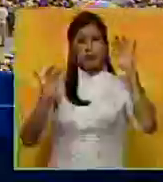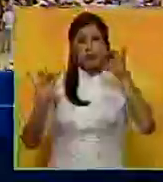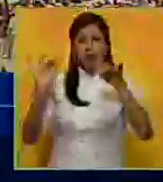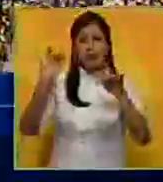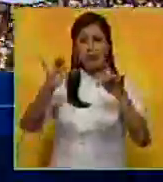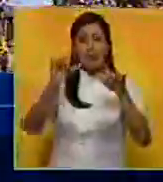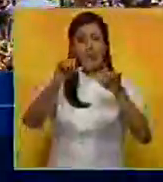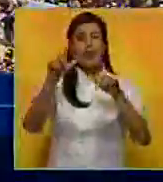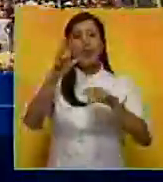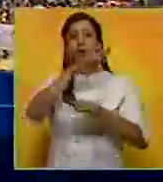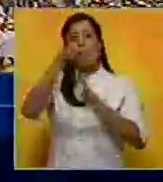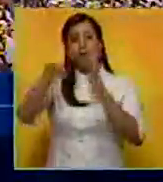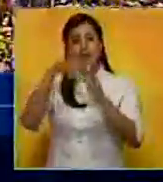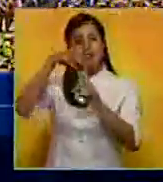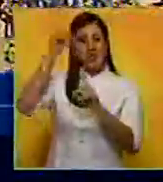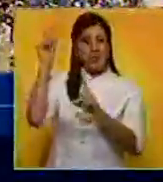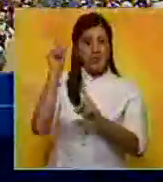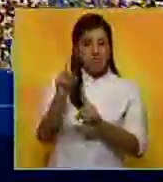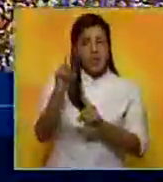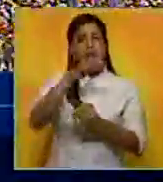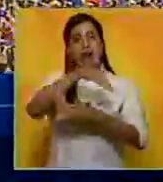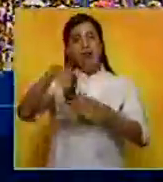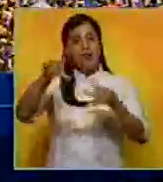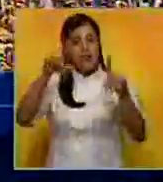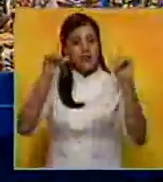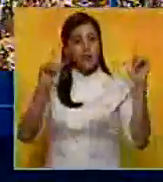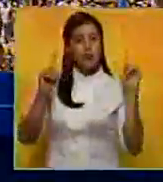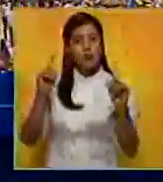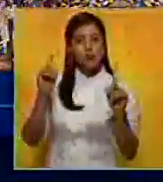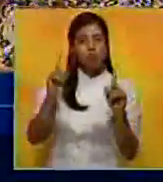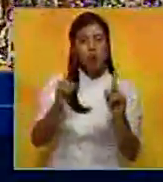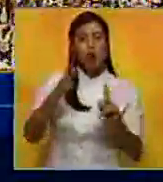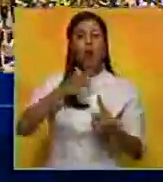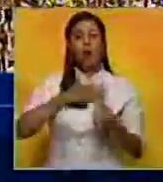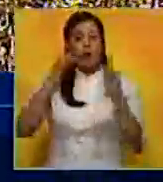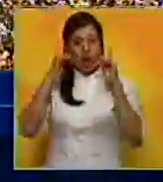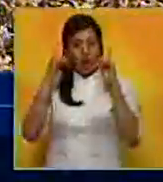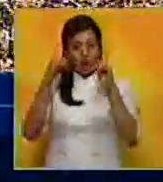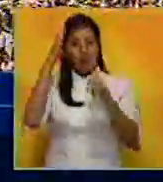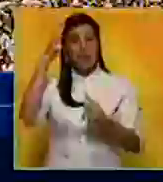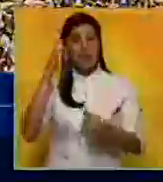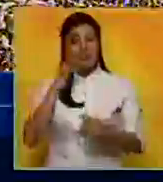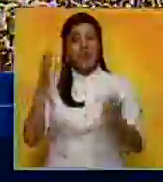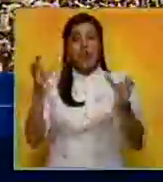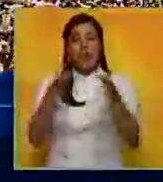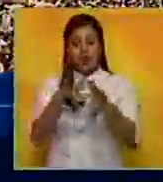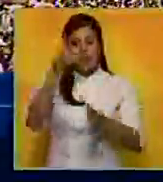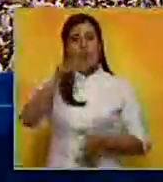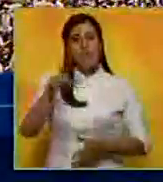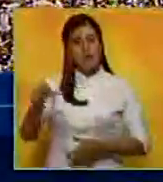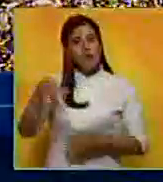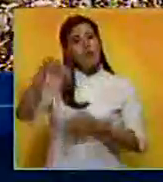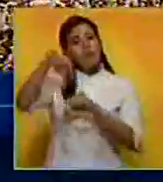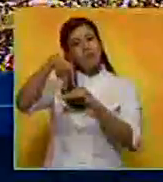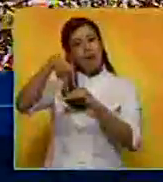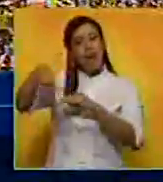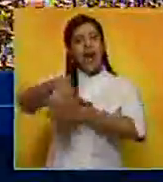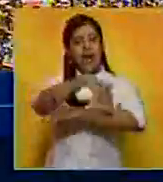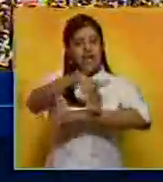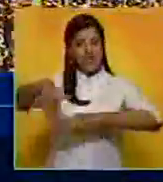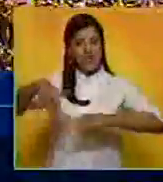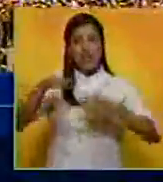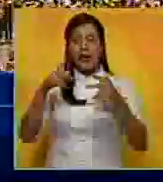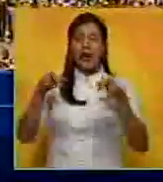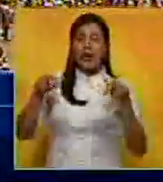personas acá provenientes de la plaza Altamira también de la avenida libertador y de la propia autopista grupos de personas tomaron la avenida Luis